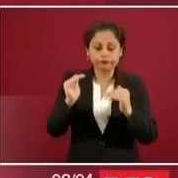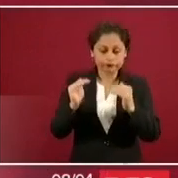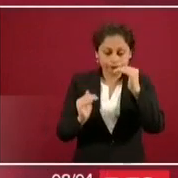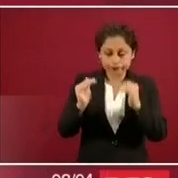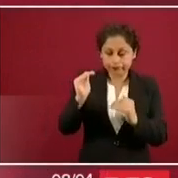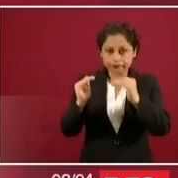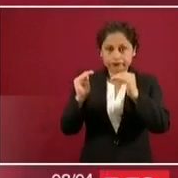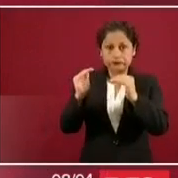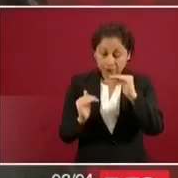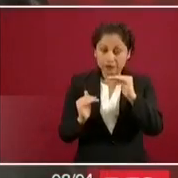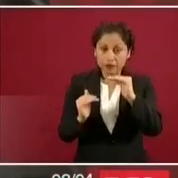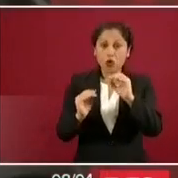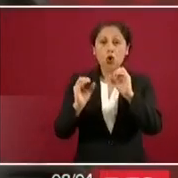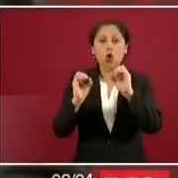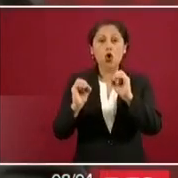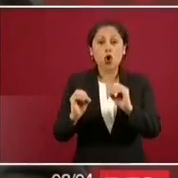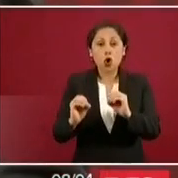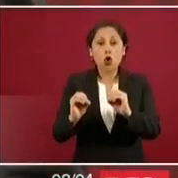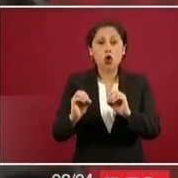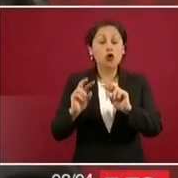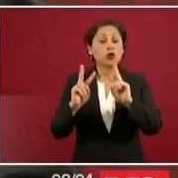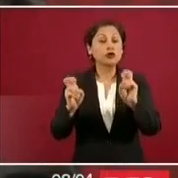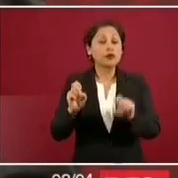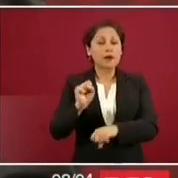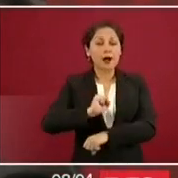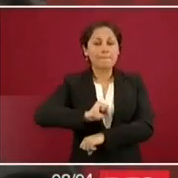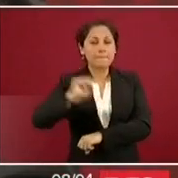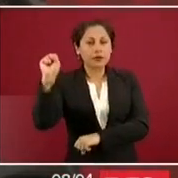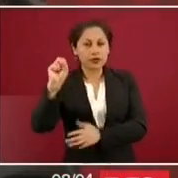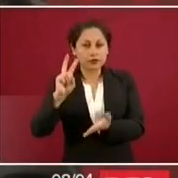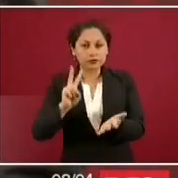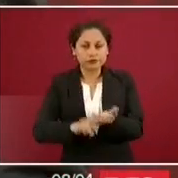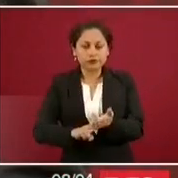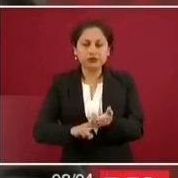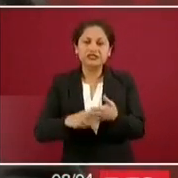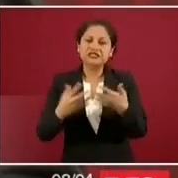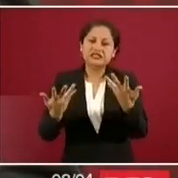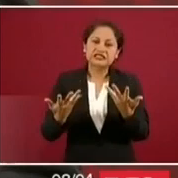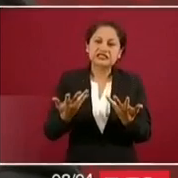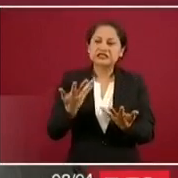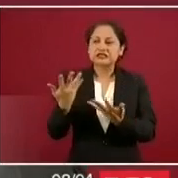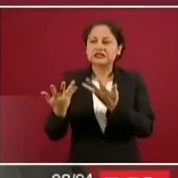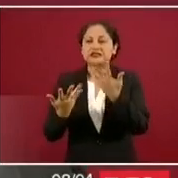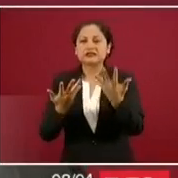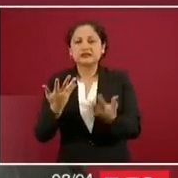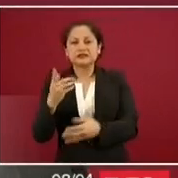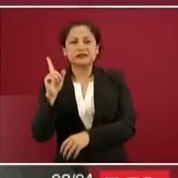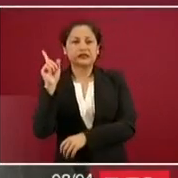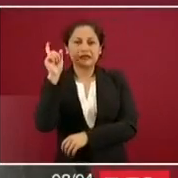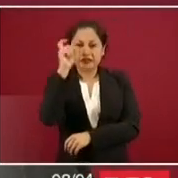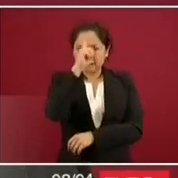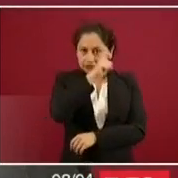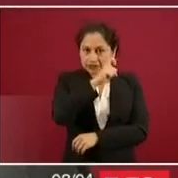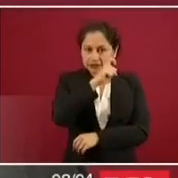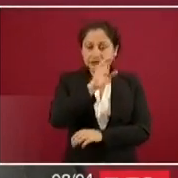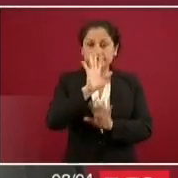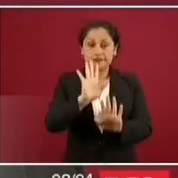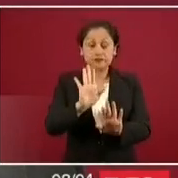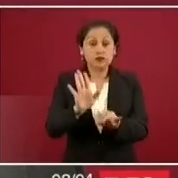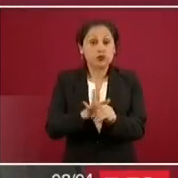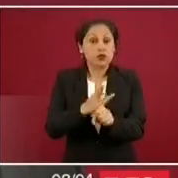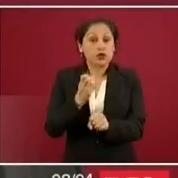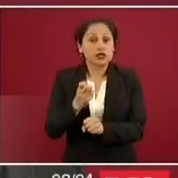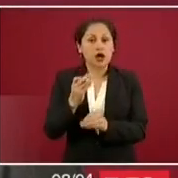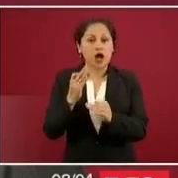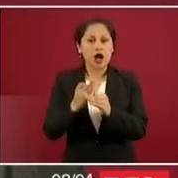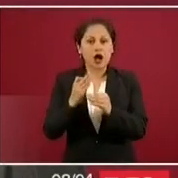la inflación, pues se complican más las cosas. Entonces es una buena noticia el que no